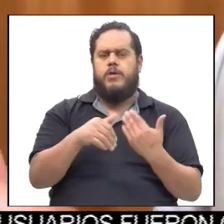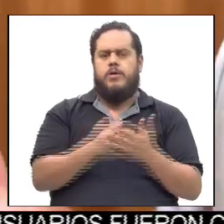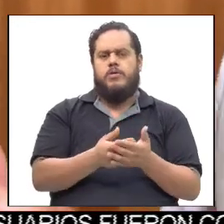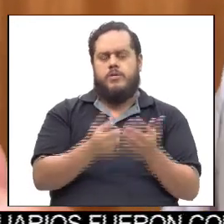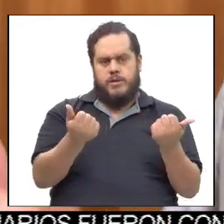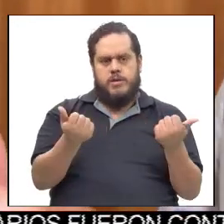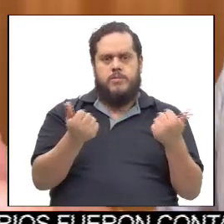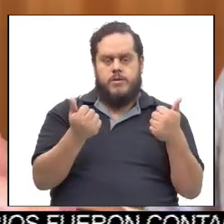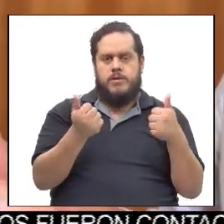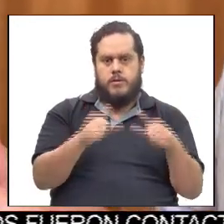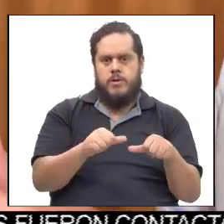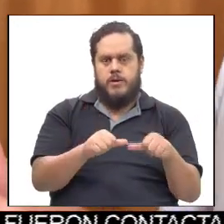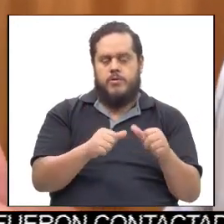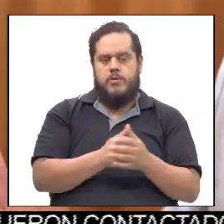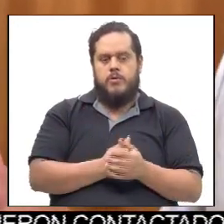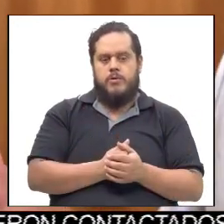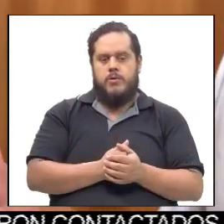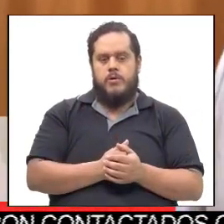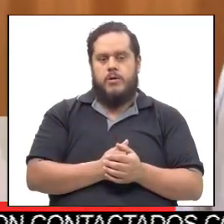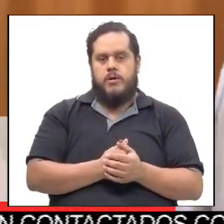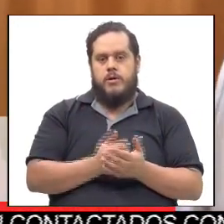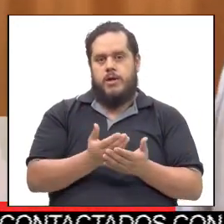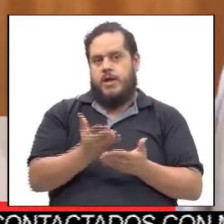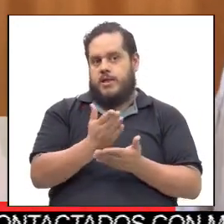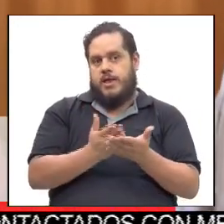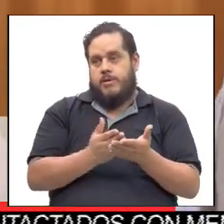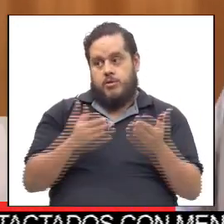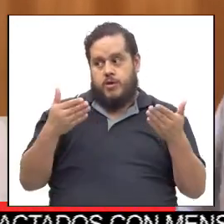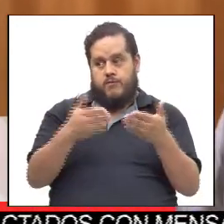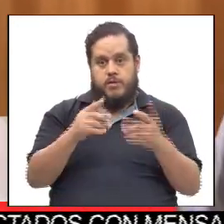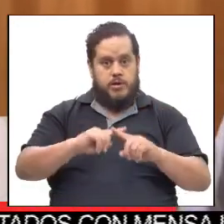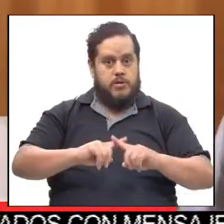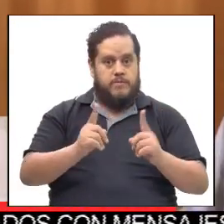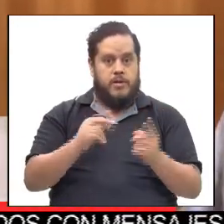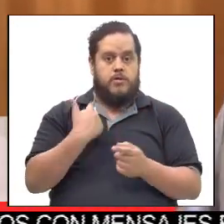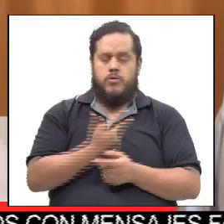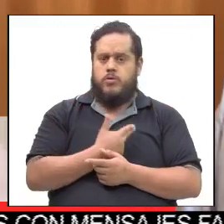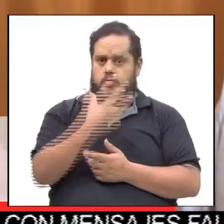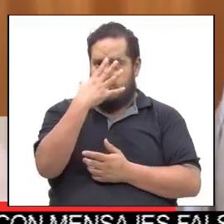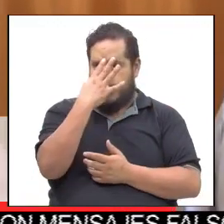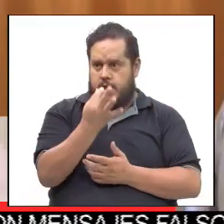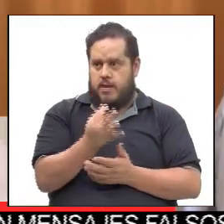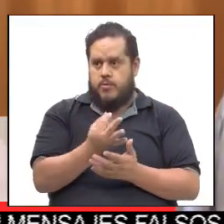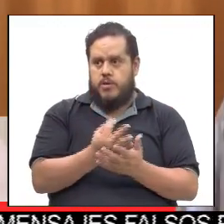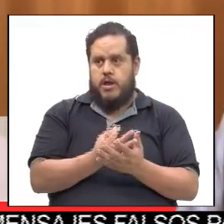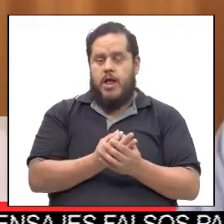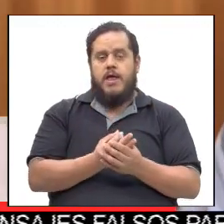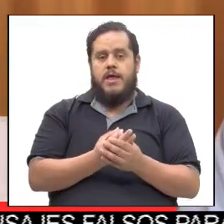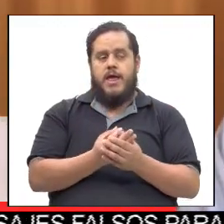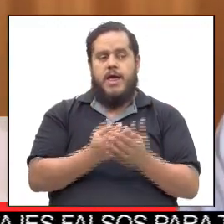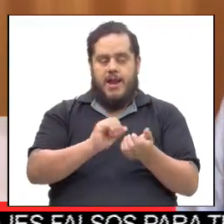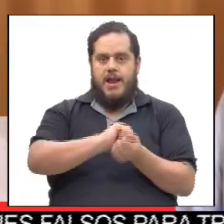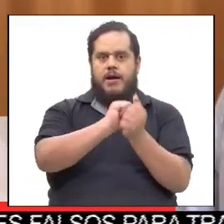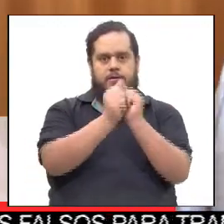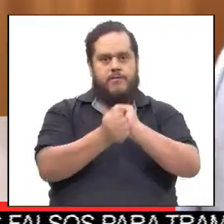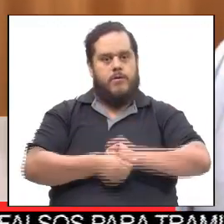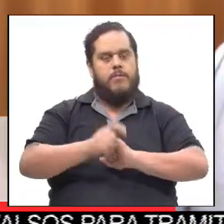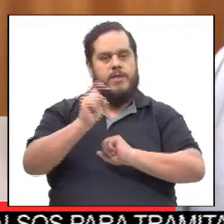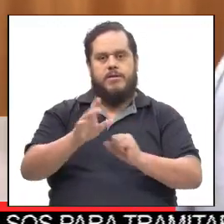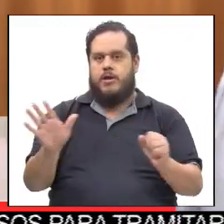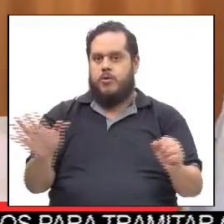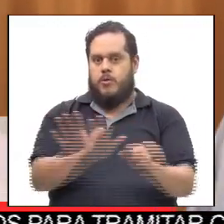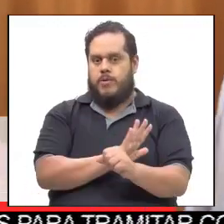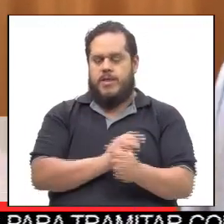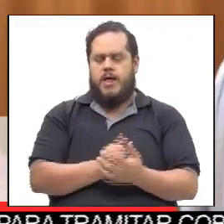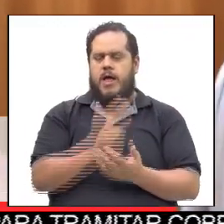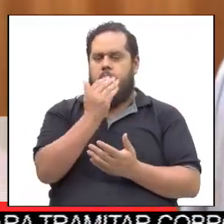de la lista gris. Tal vez los enfoques son los diferentes. Nosotros creemos que la reforma tiene que ser completa,